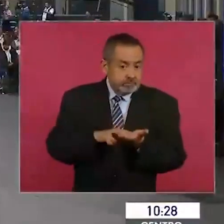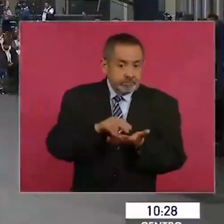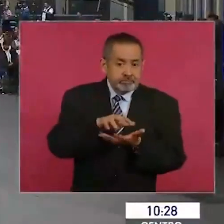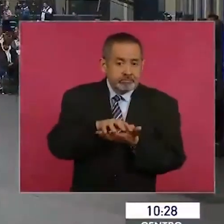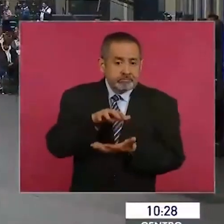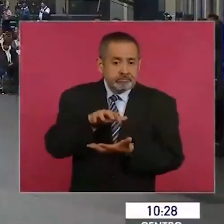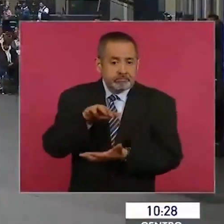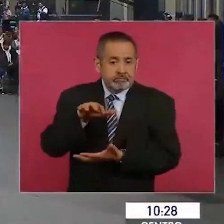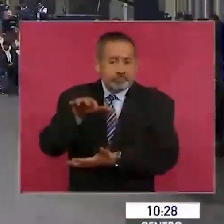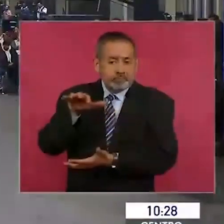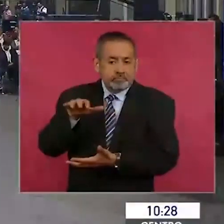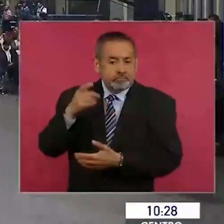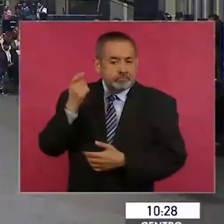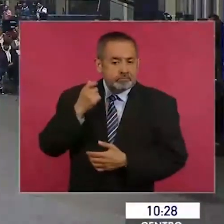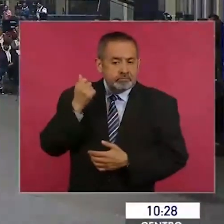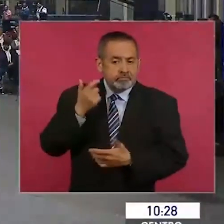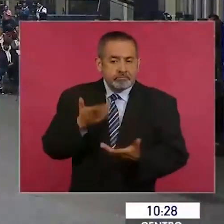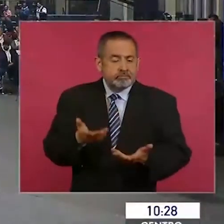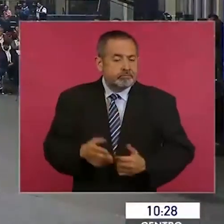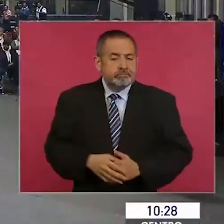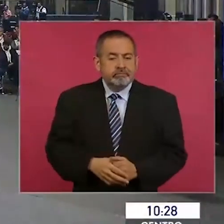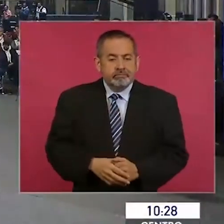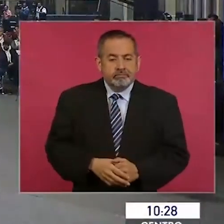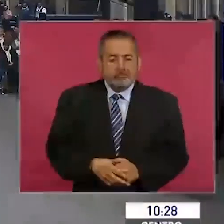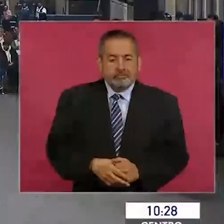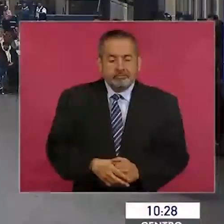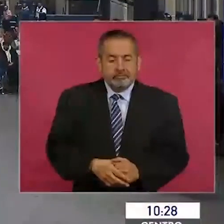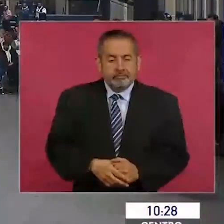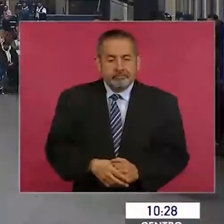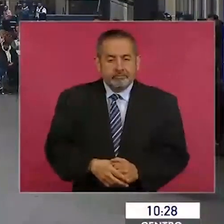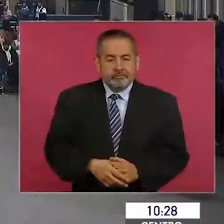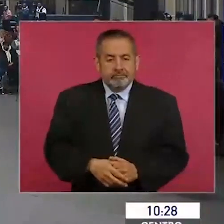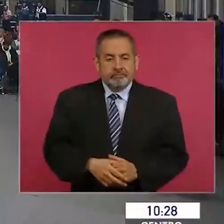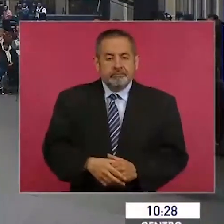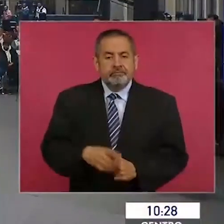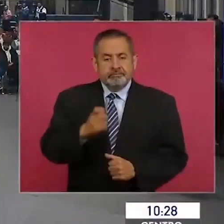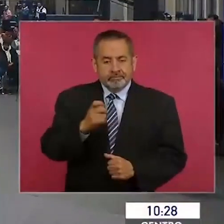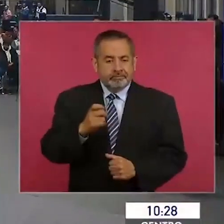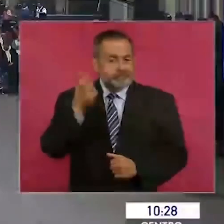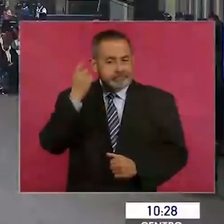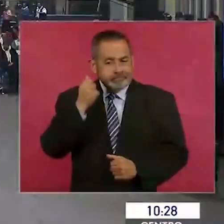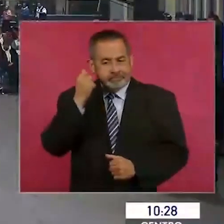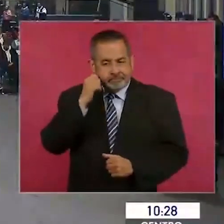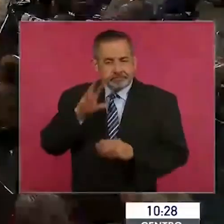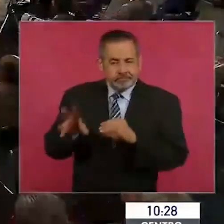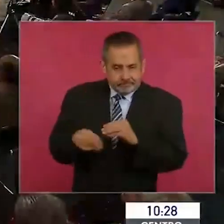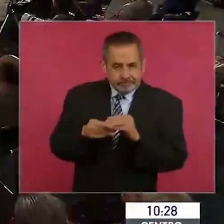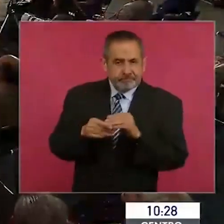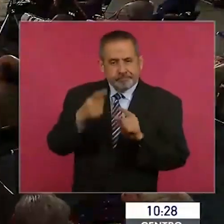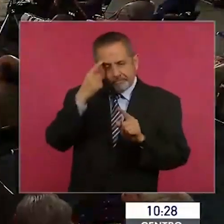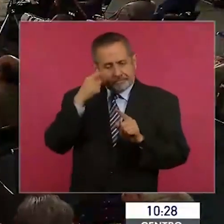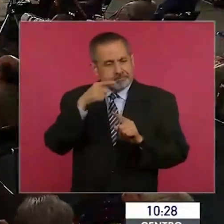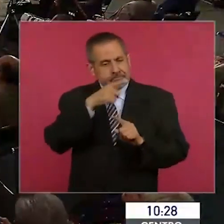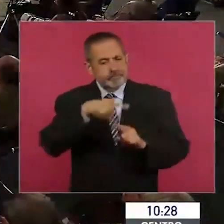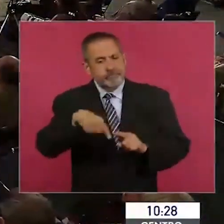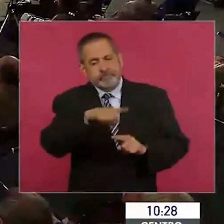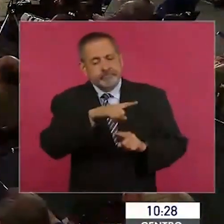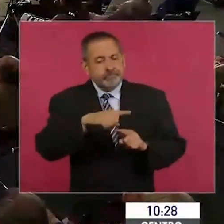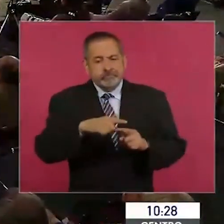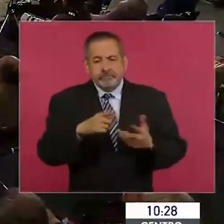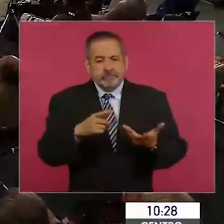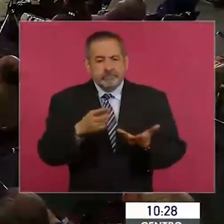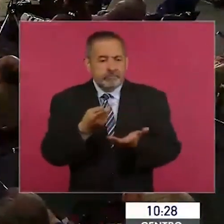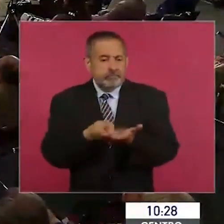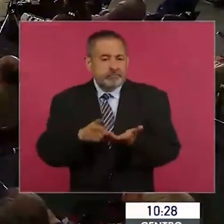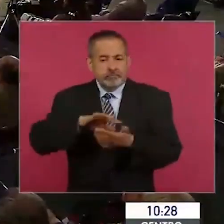además Esto está pensiones complementarias para lo que tienen